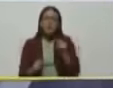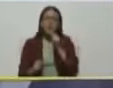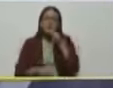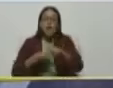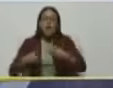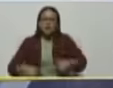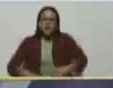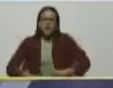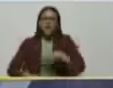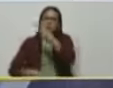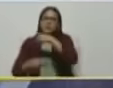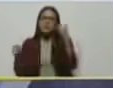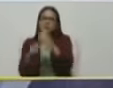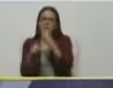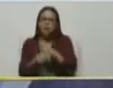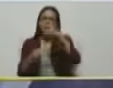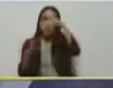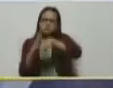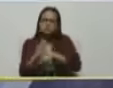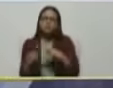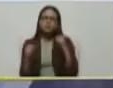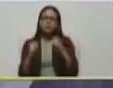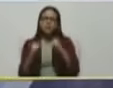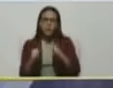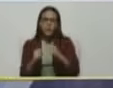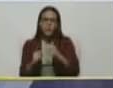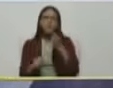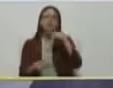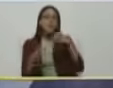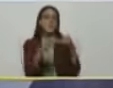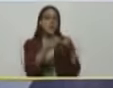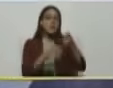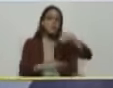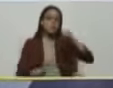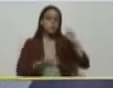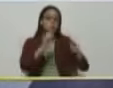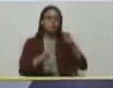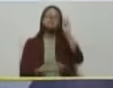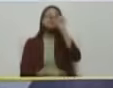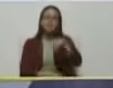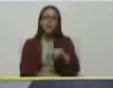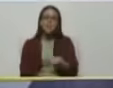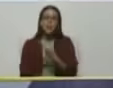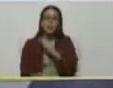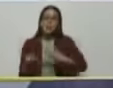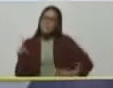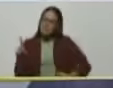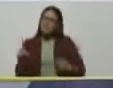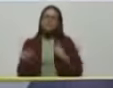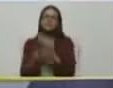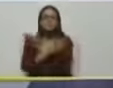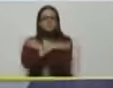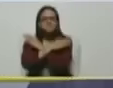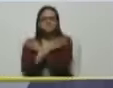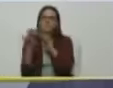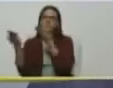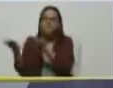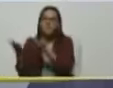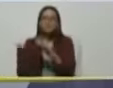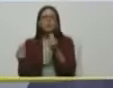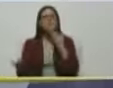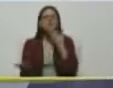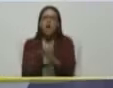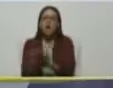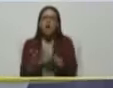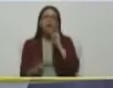de su equipo, así como el equipo de Trinidad y Tobago. Señor presidente, le felicito, le agradezco